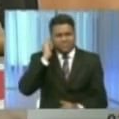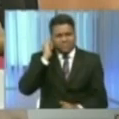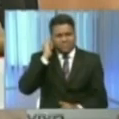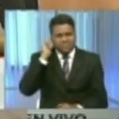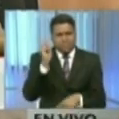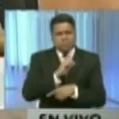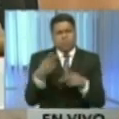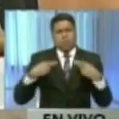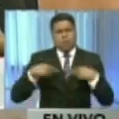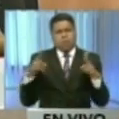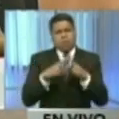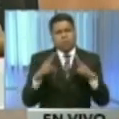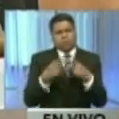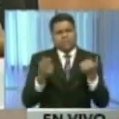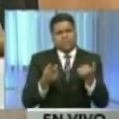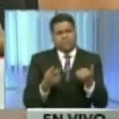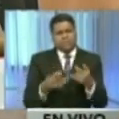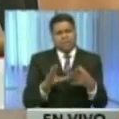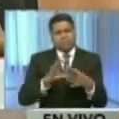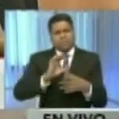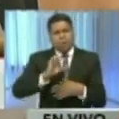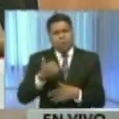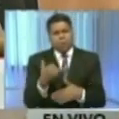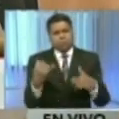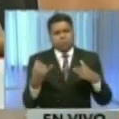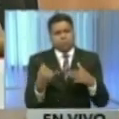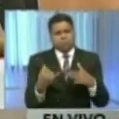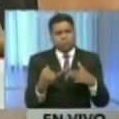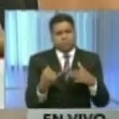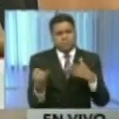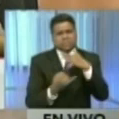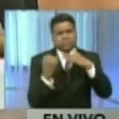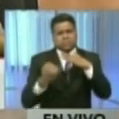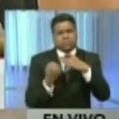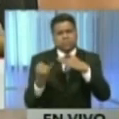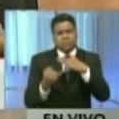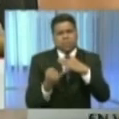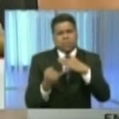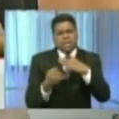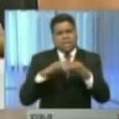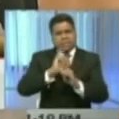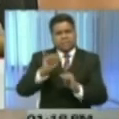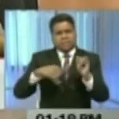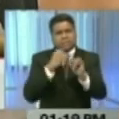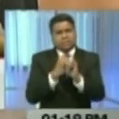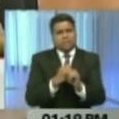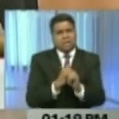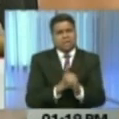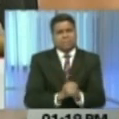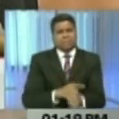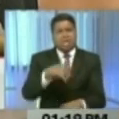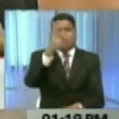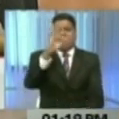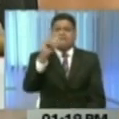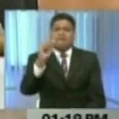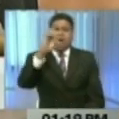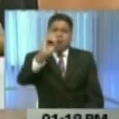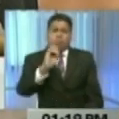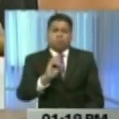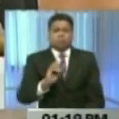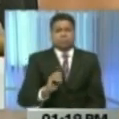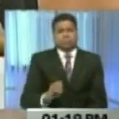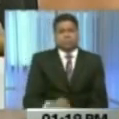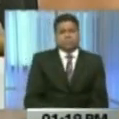contra organismos multilaterales, como por ejemplo la CEPAL, la FAO, y no dudamos que esto pueda estar ocurriendo también en